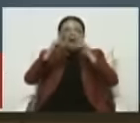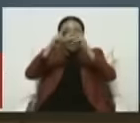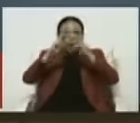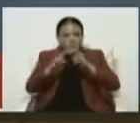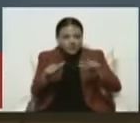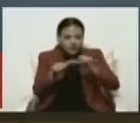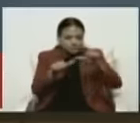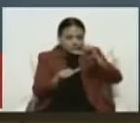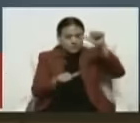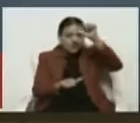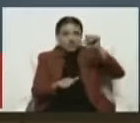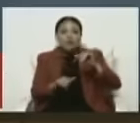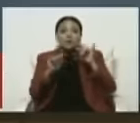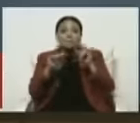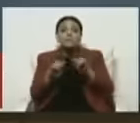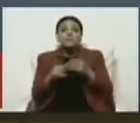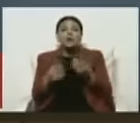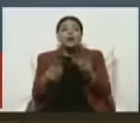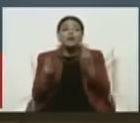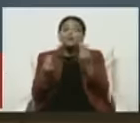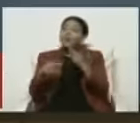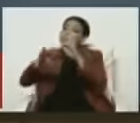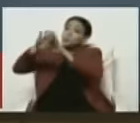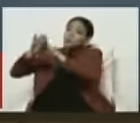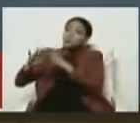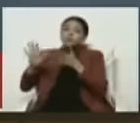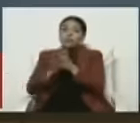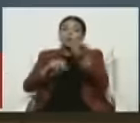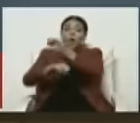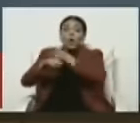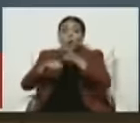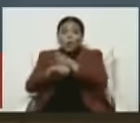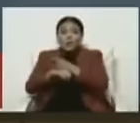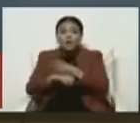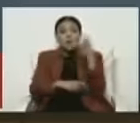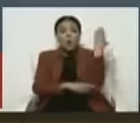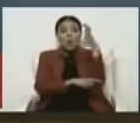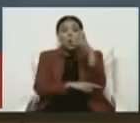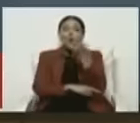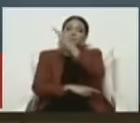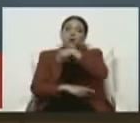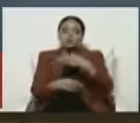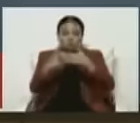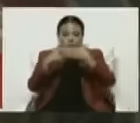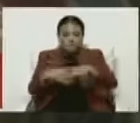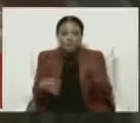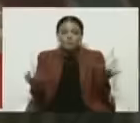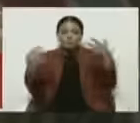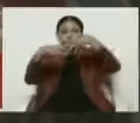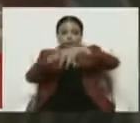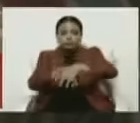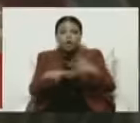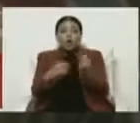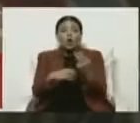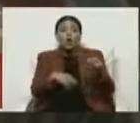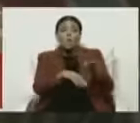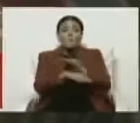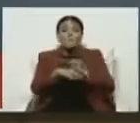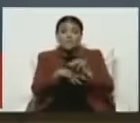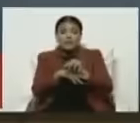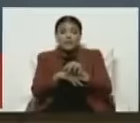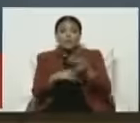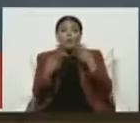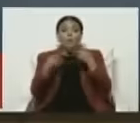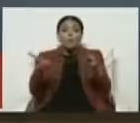a través de esta asistencia legal mutua que se está concretando entre el Ministerio Público de Venezuela y la Fiscalía General